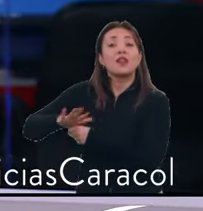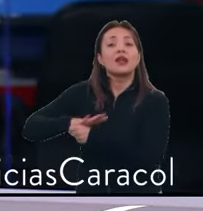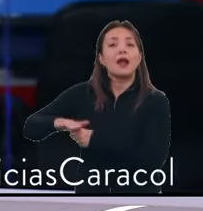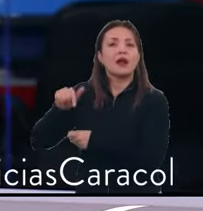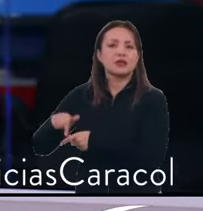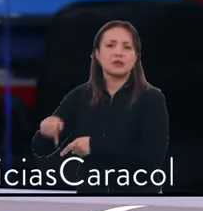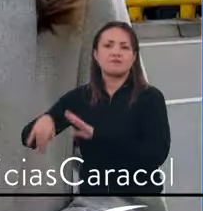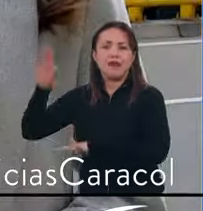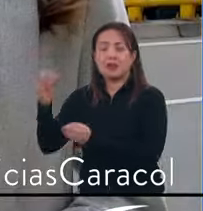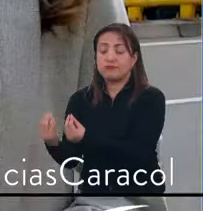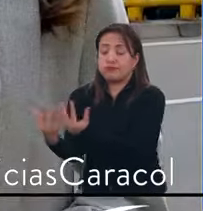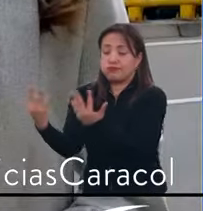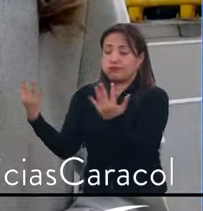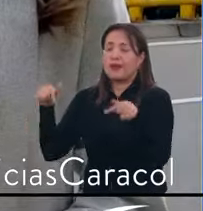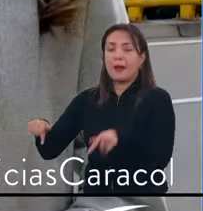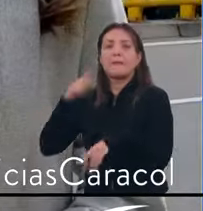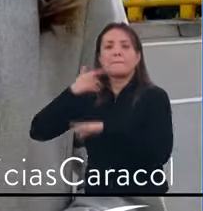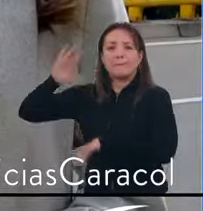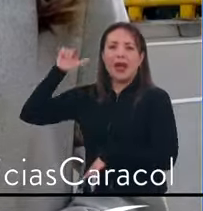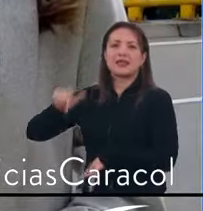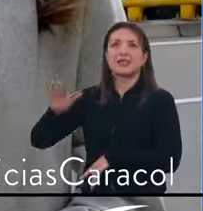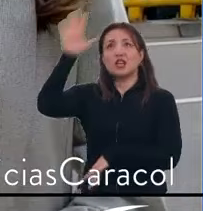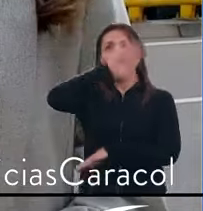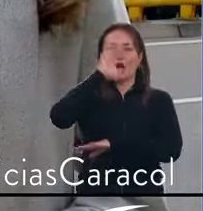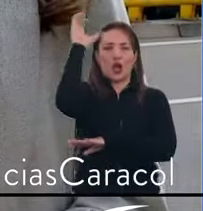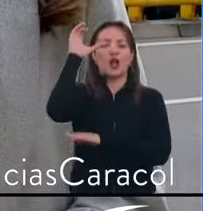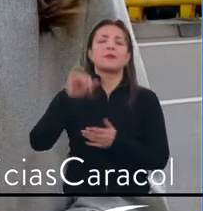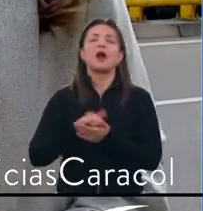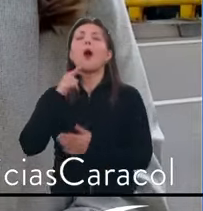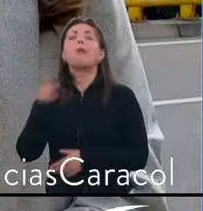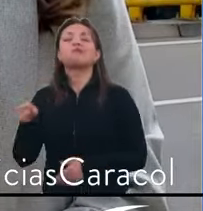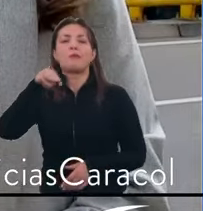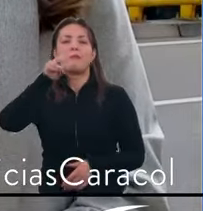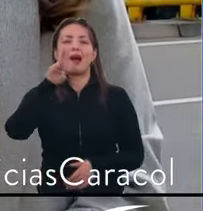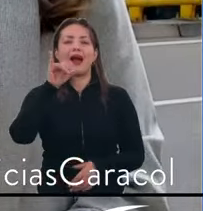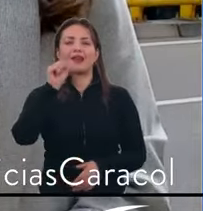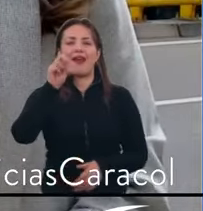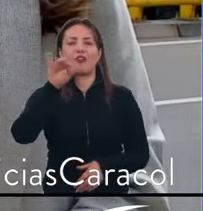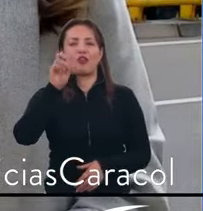más florecido del país. Vamos ahí con María Antonia Calle. ¿Cuál es el balance de este sector, María Antonia?